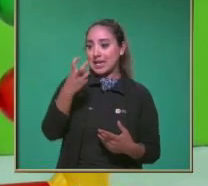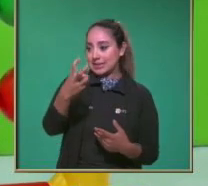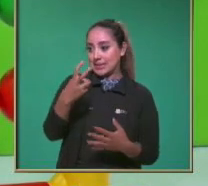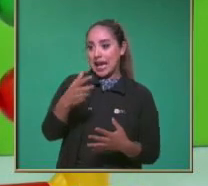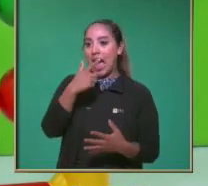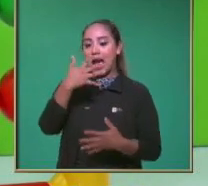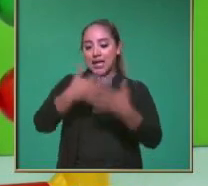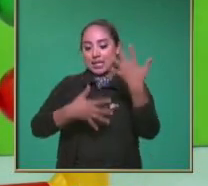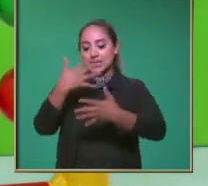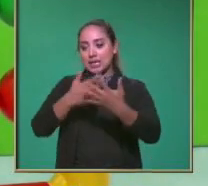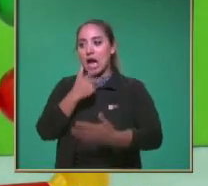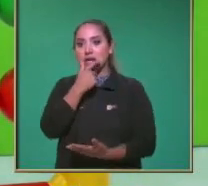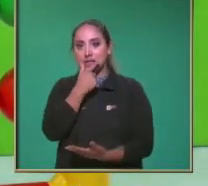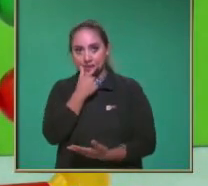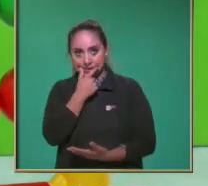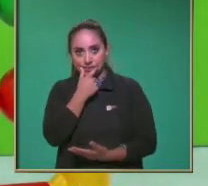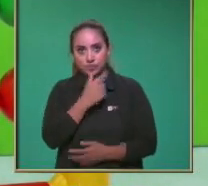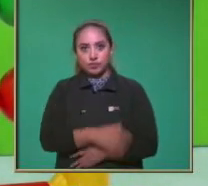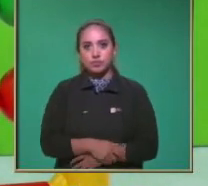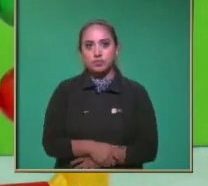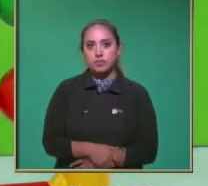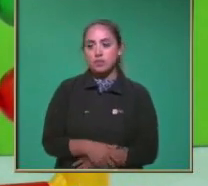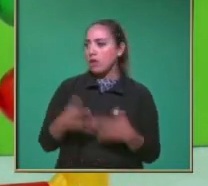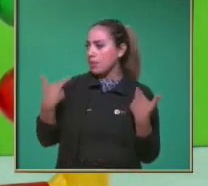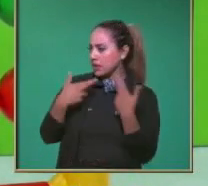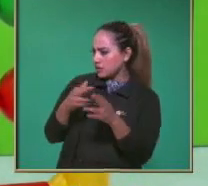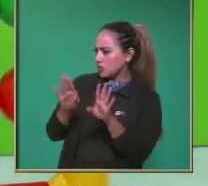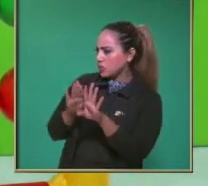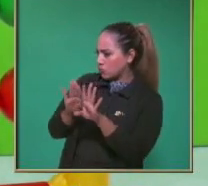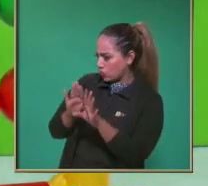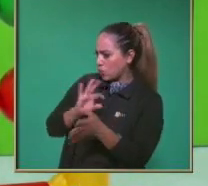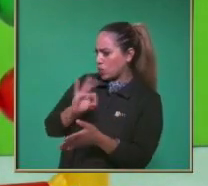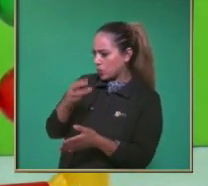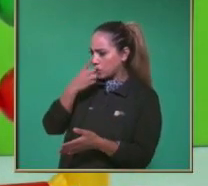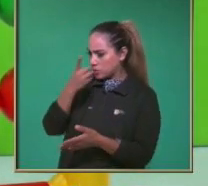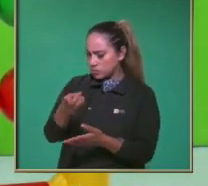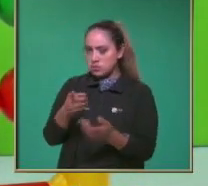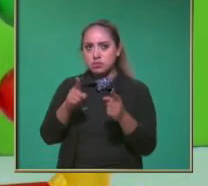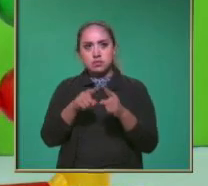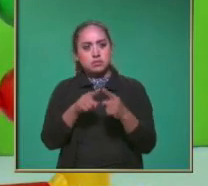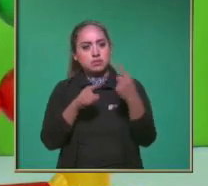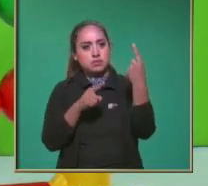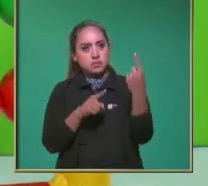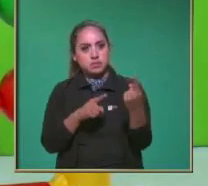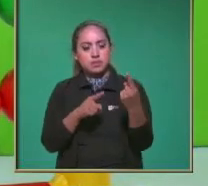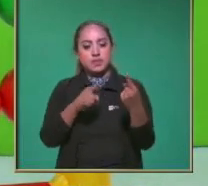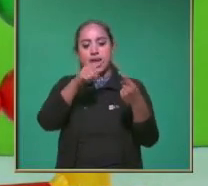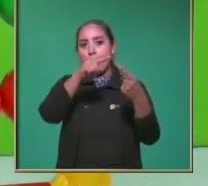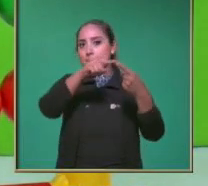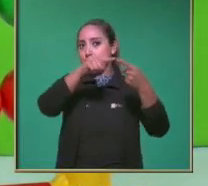las 15 galletas. Maestra, ¿nos puede ir diciendo cuántas son las que repartió? Claro que sí.